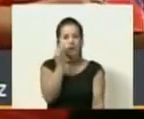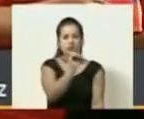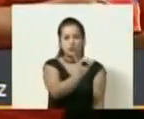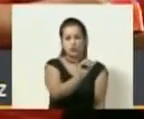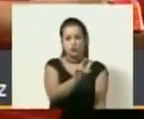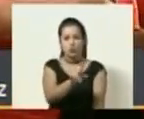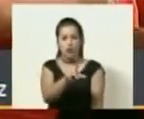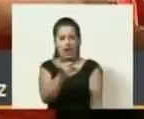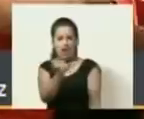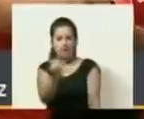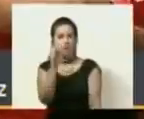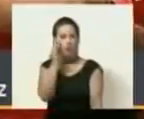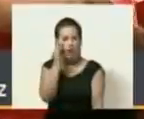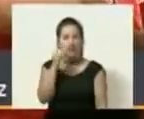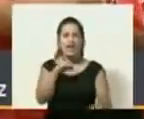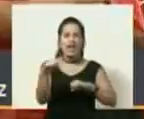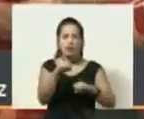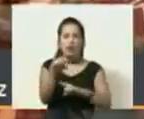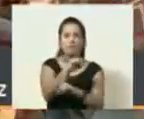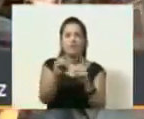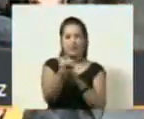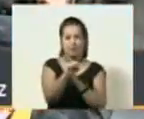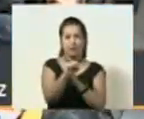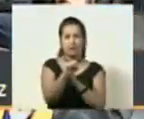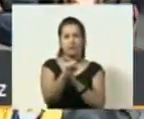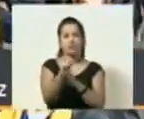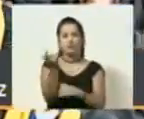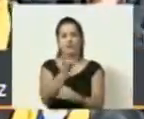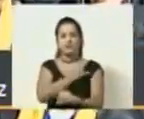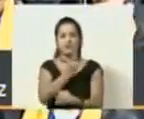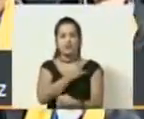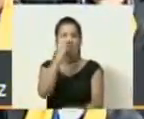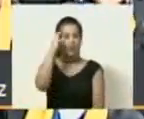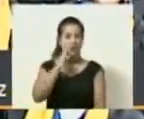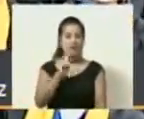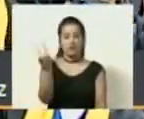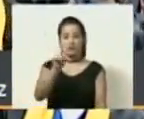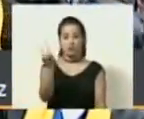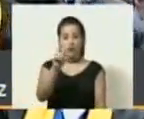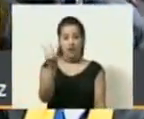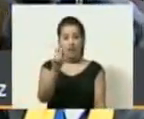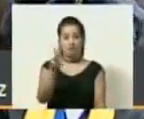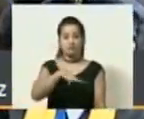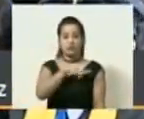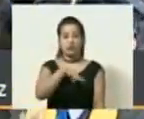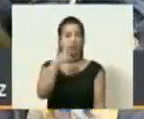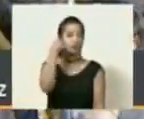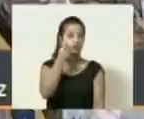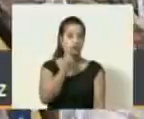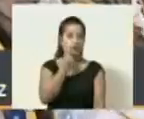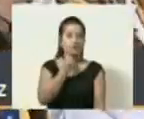Herrera, licenciada en gestión ambiental de la Universidad Bolivariana de Venezuela, Misión Sucre.